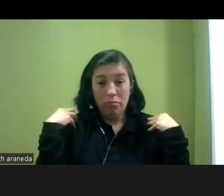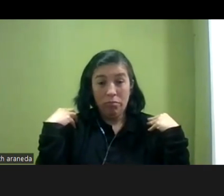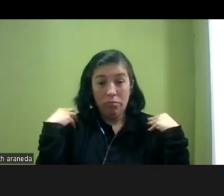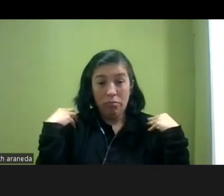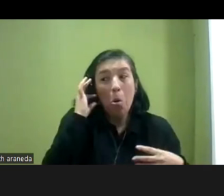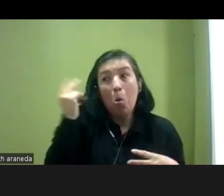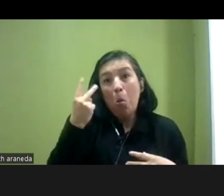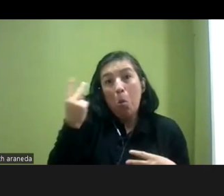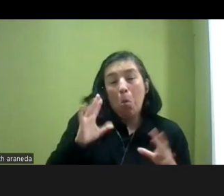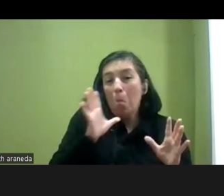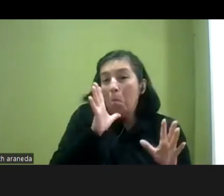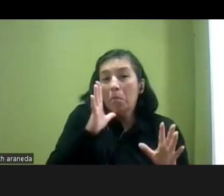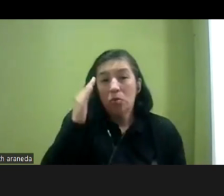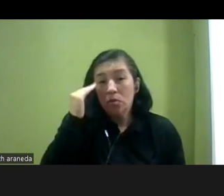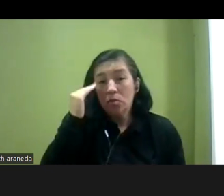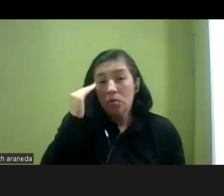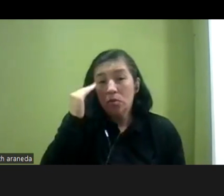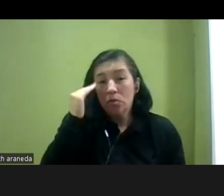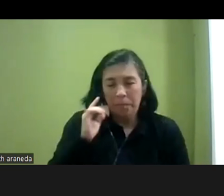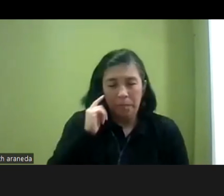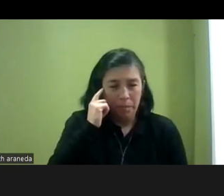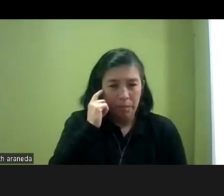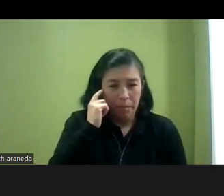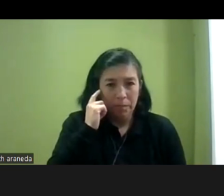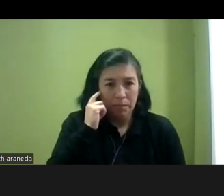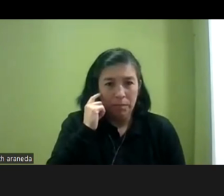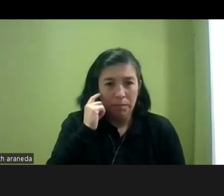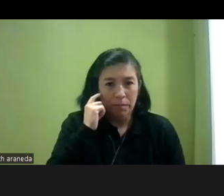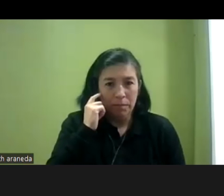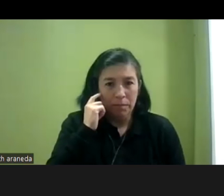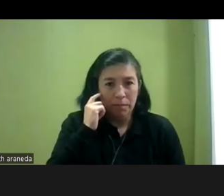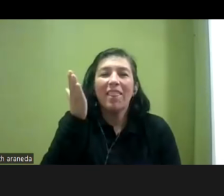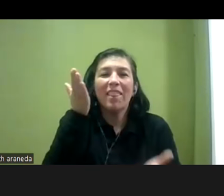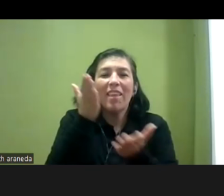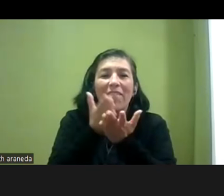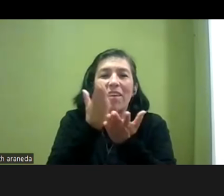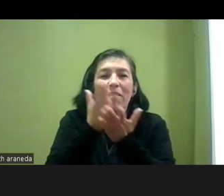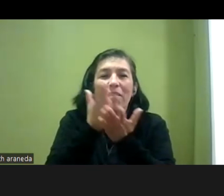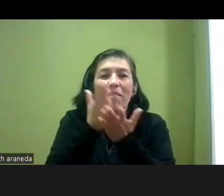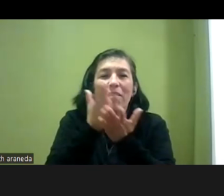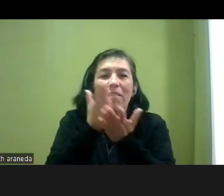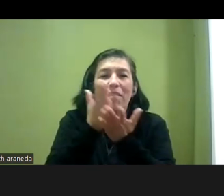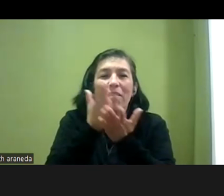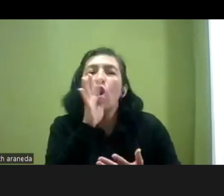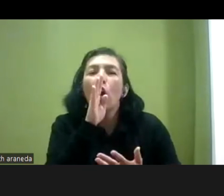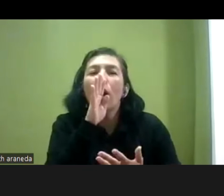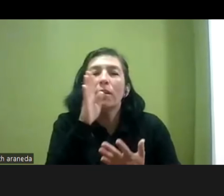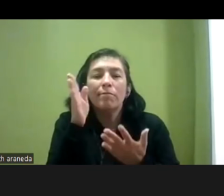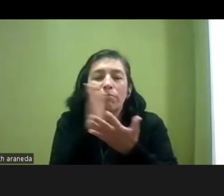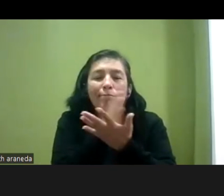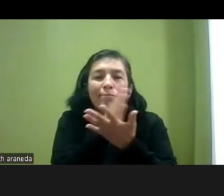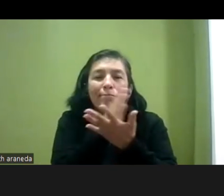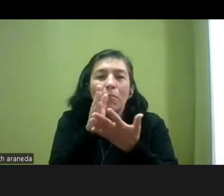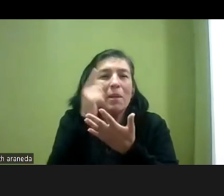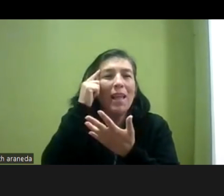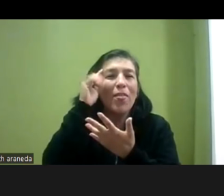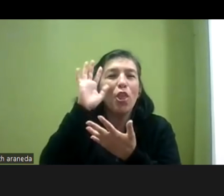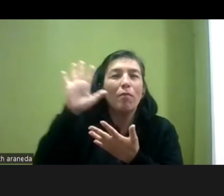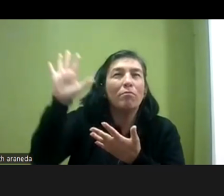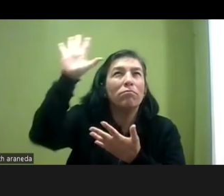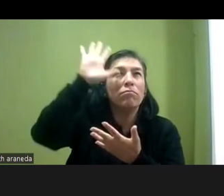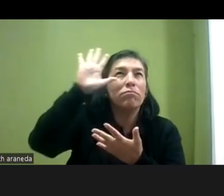sabemos, eh, tiene que disponer los diferentes colores de acuerdo al diseño que va